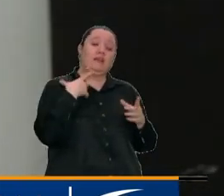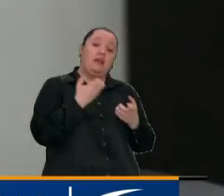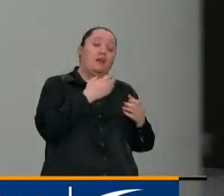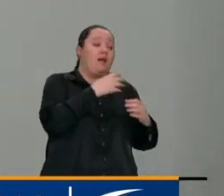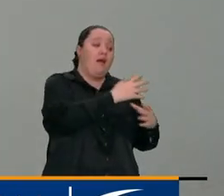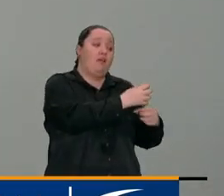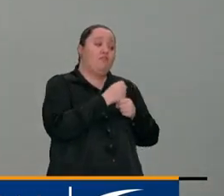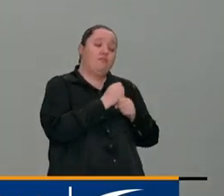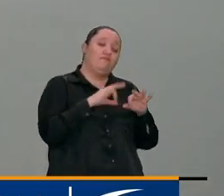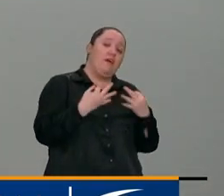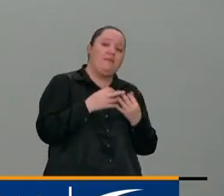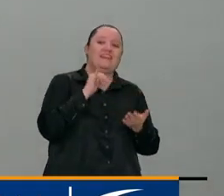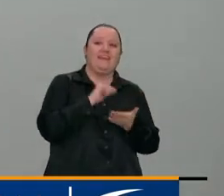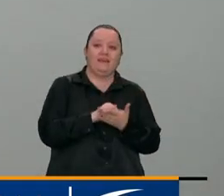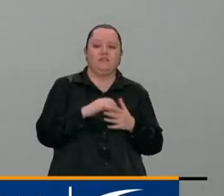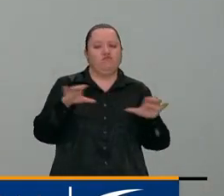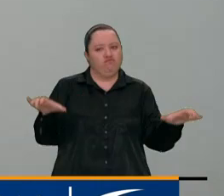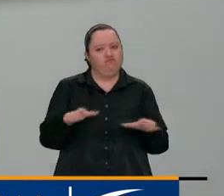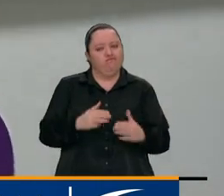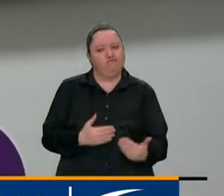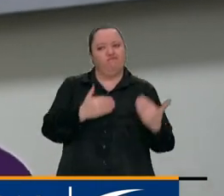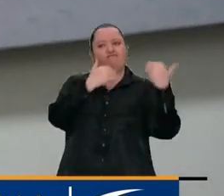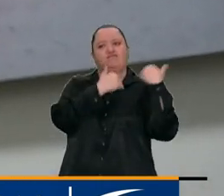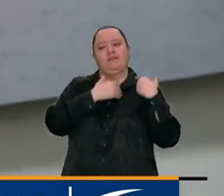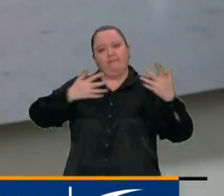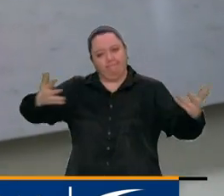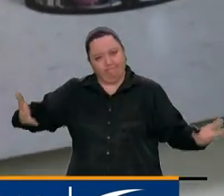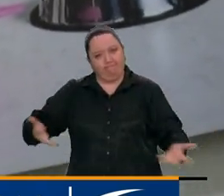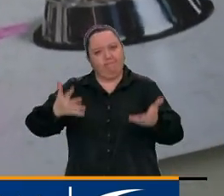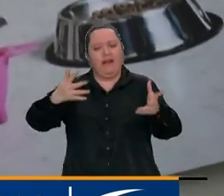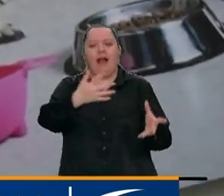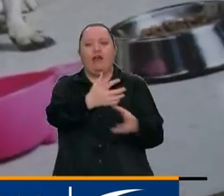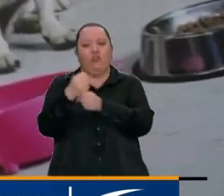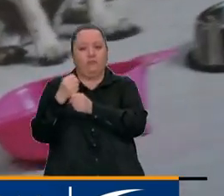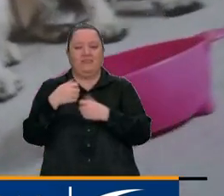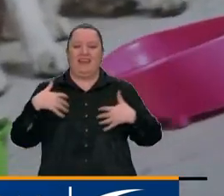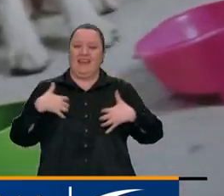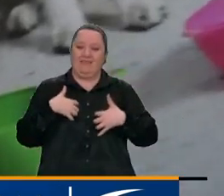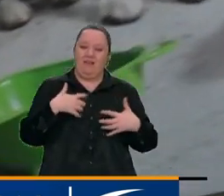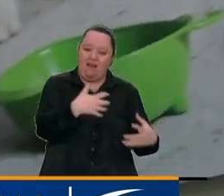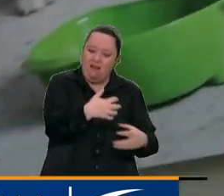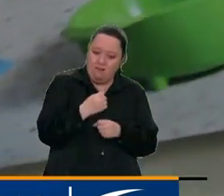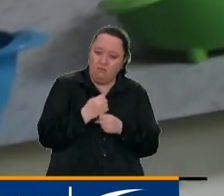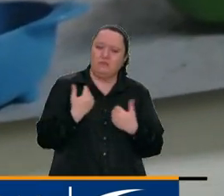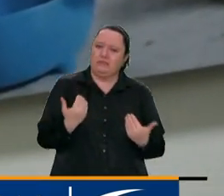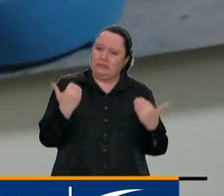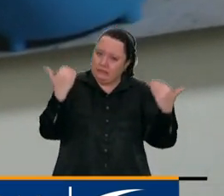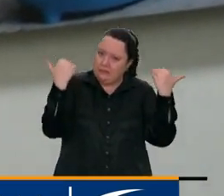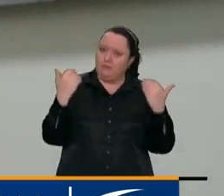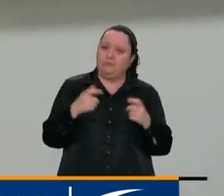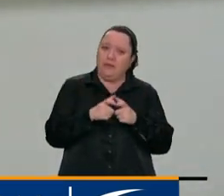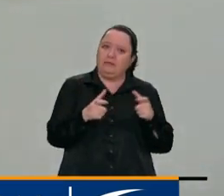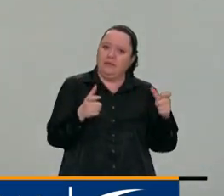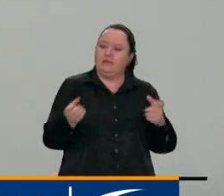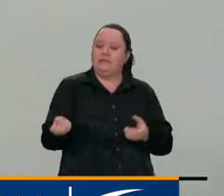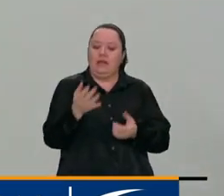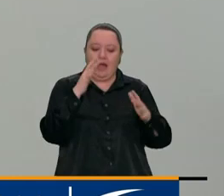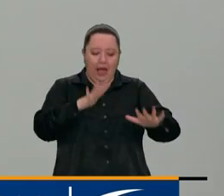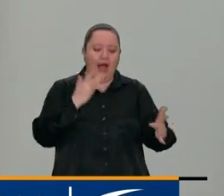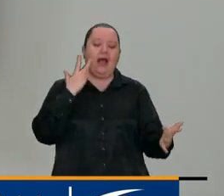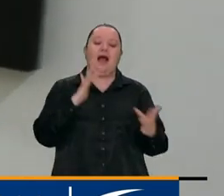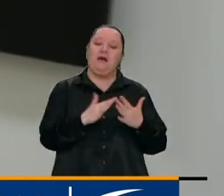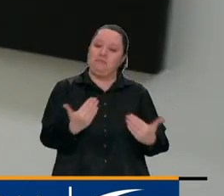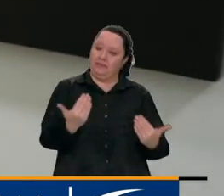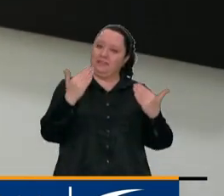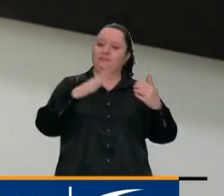definitiva, acciones responsables que buscan incentivar la adopción. Se vale y se necesitan más espacios, así